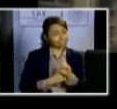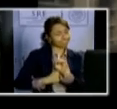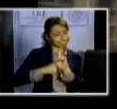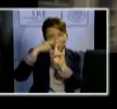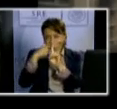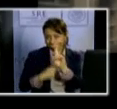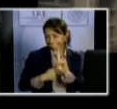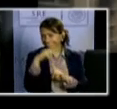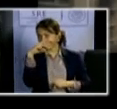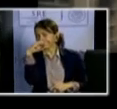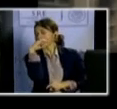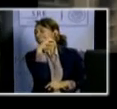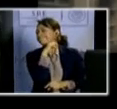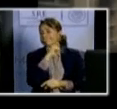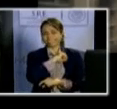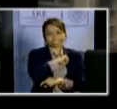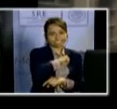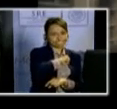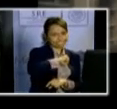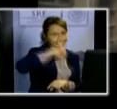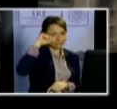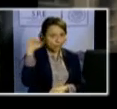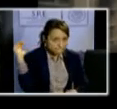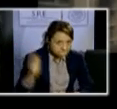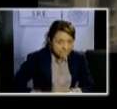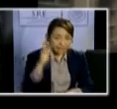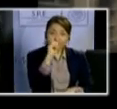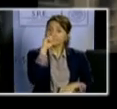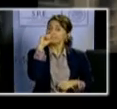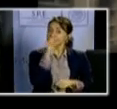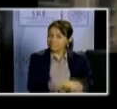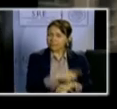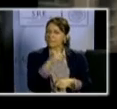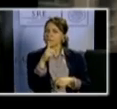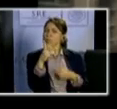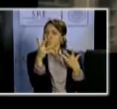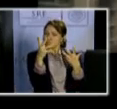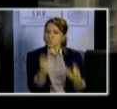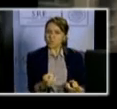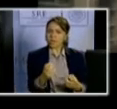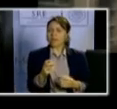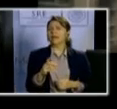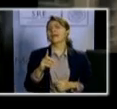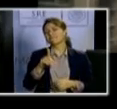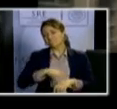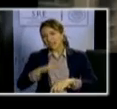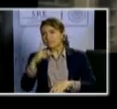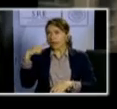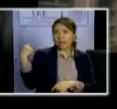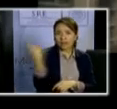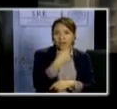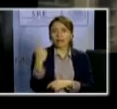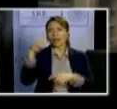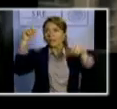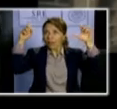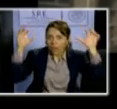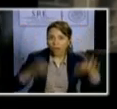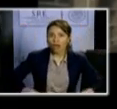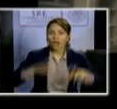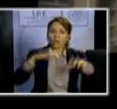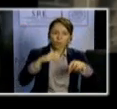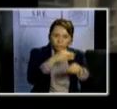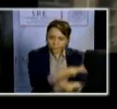y una desecación en términos del régimen pluviométrico. No es igual para otras